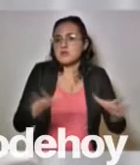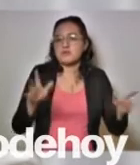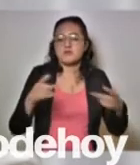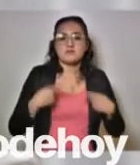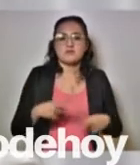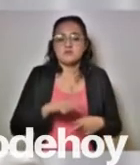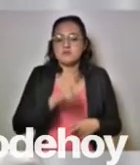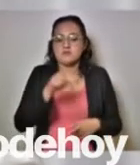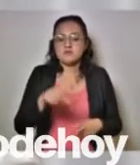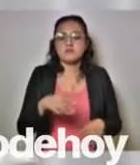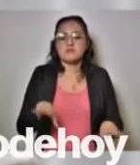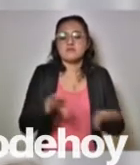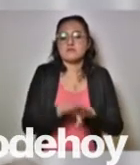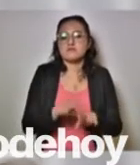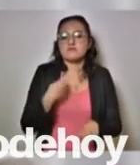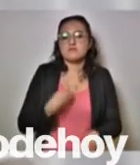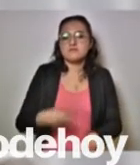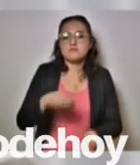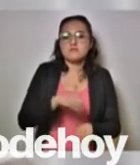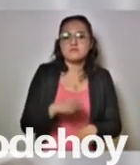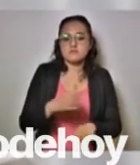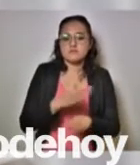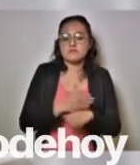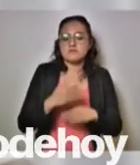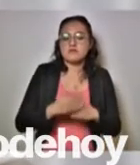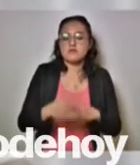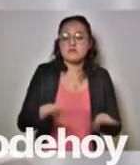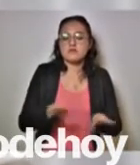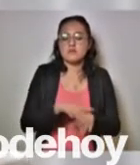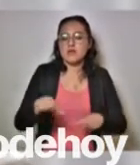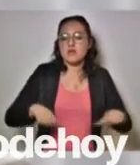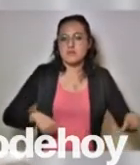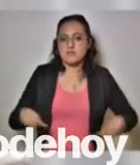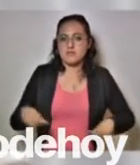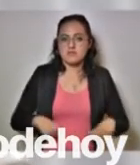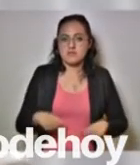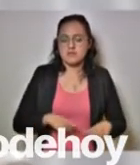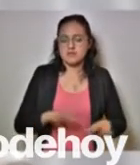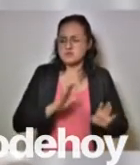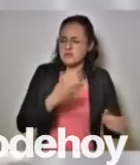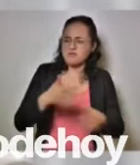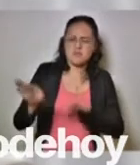incontrolable después de la puesta en marcha de las actividades económicas